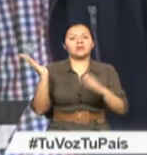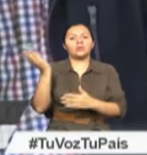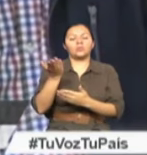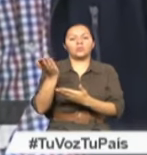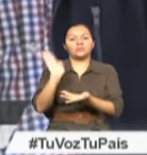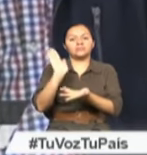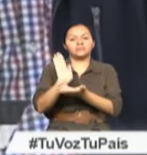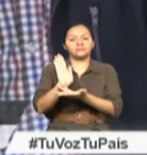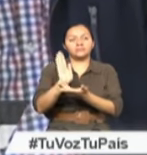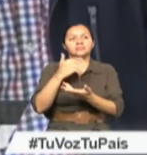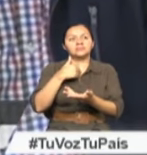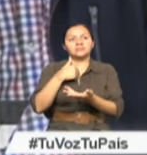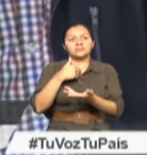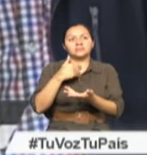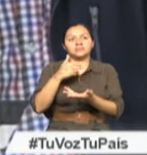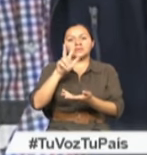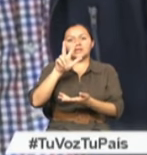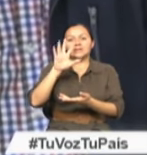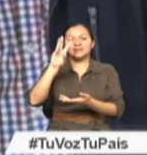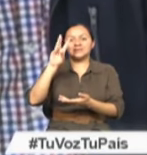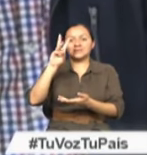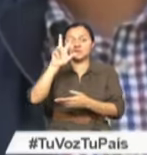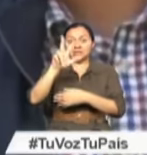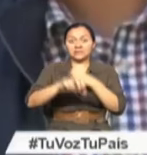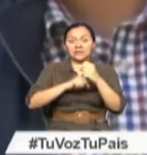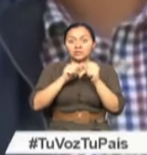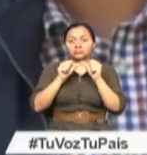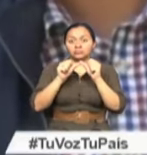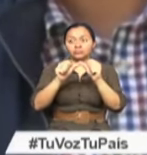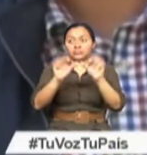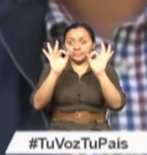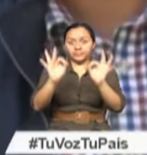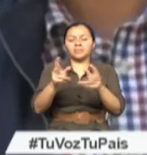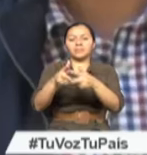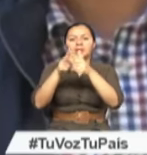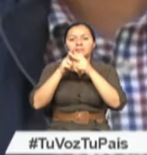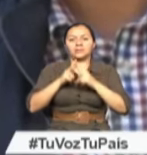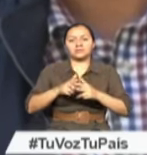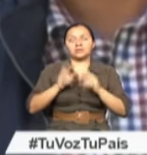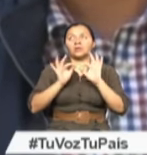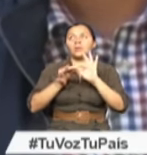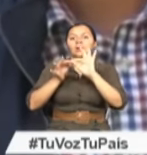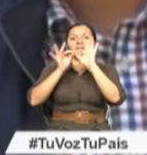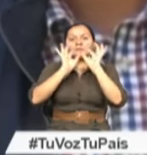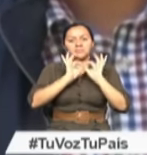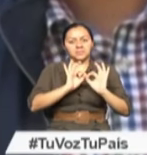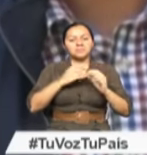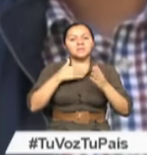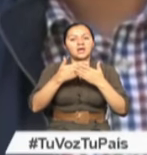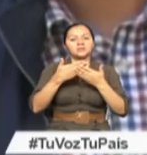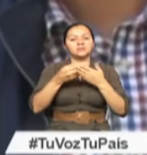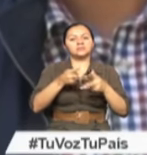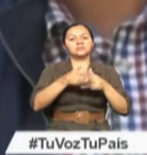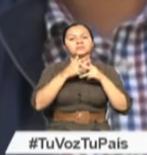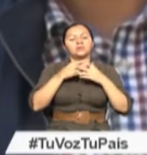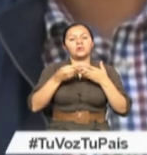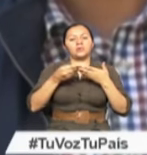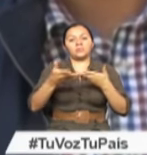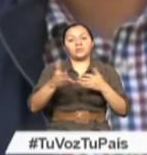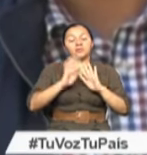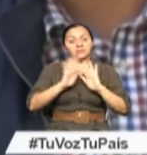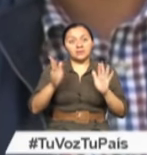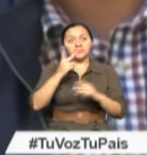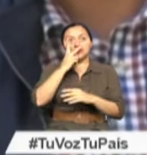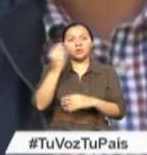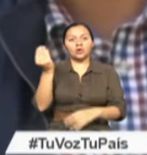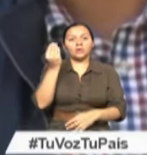luego los primeros requisitos que son las 36 aportaciones para los préstamos. El BES, yo pienso que verdaderamente eh nos brinda la oportunidad a